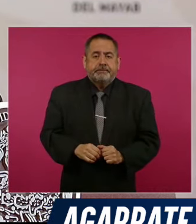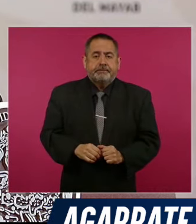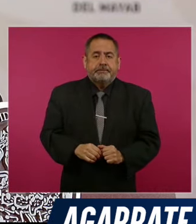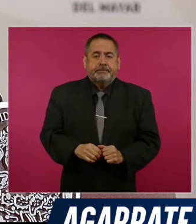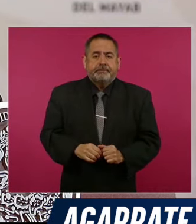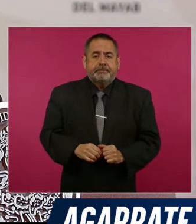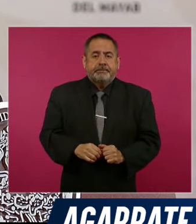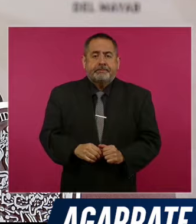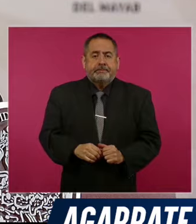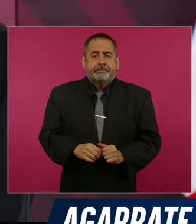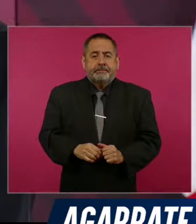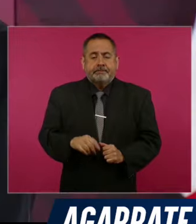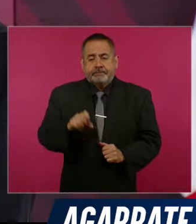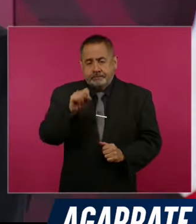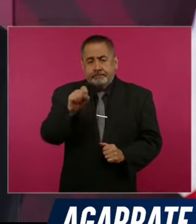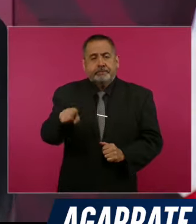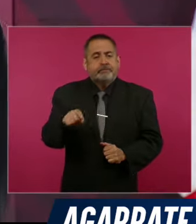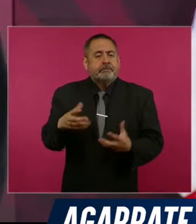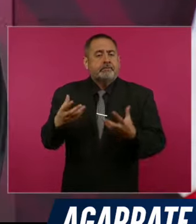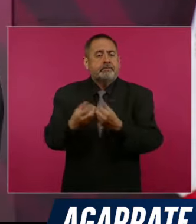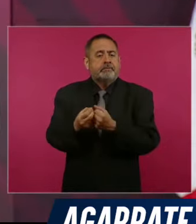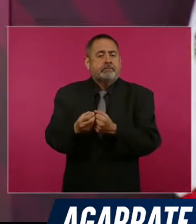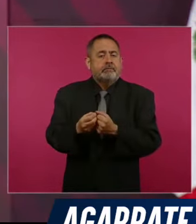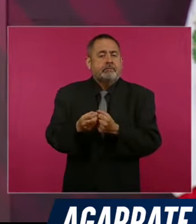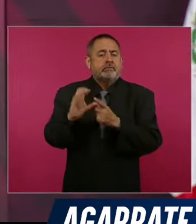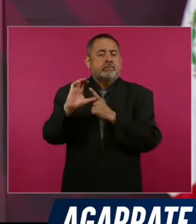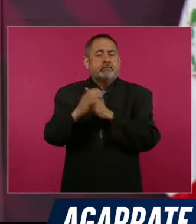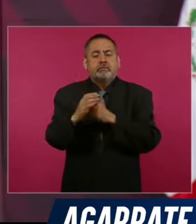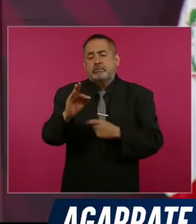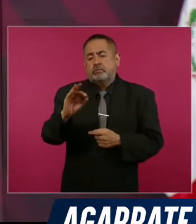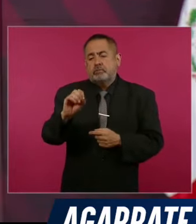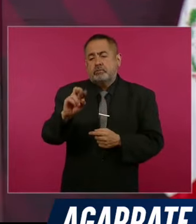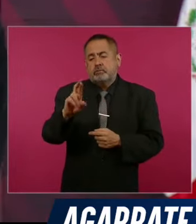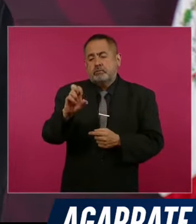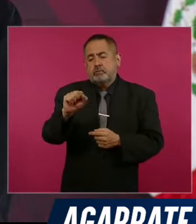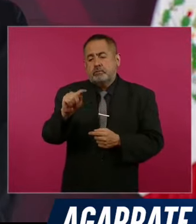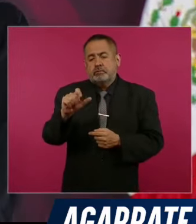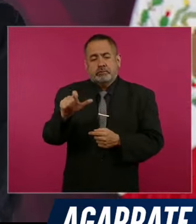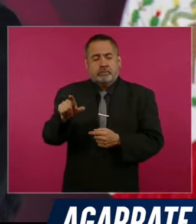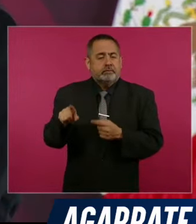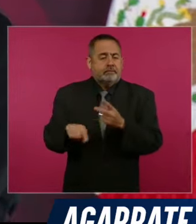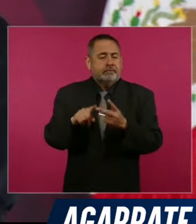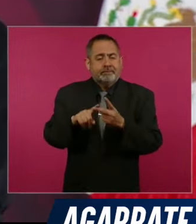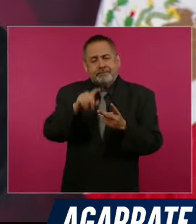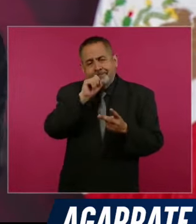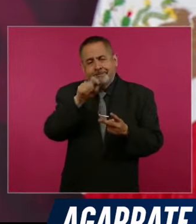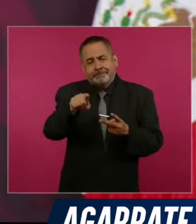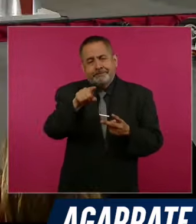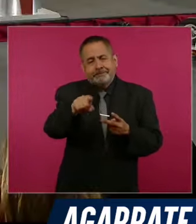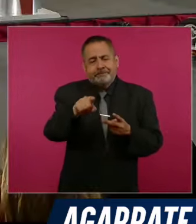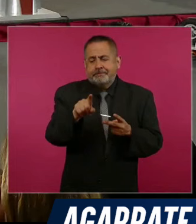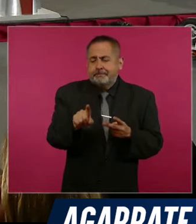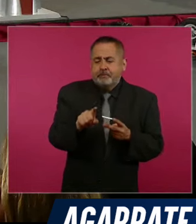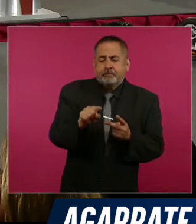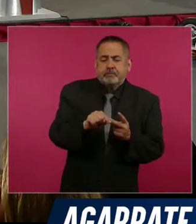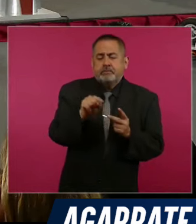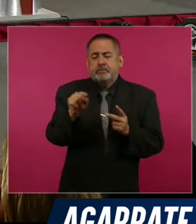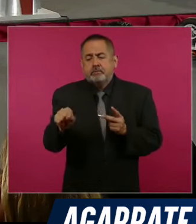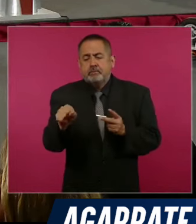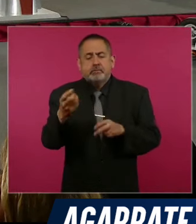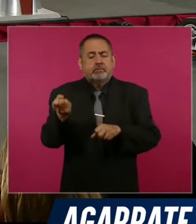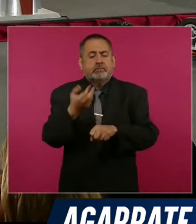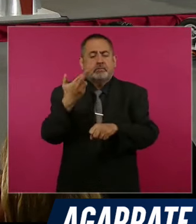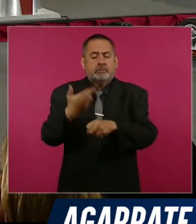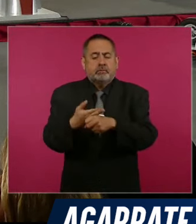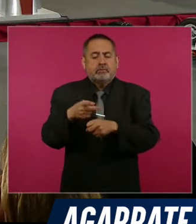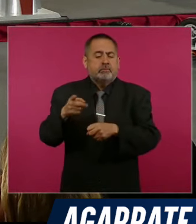trabajando tanto de la comisión forestal como de estas eh secretarías